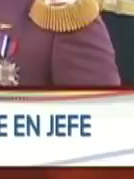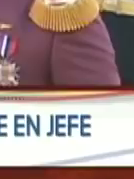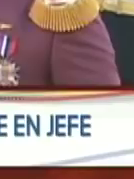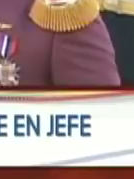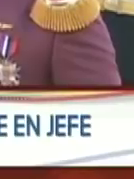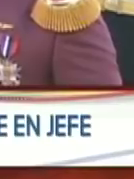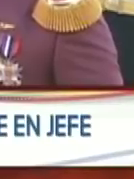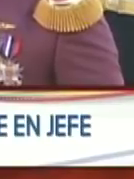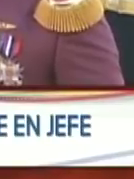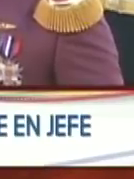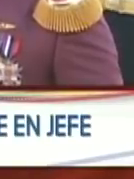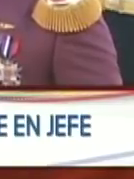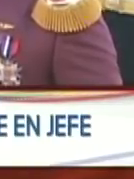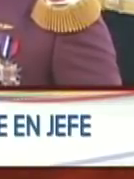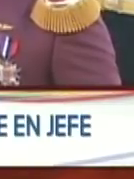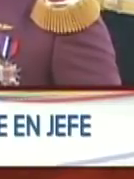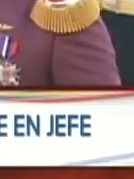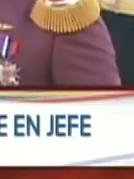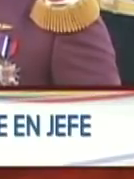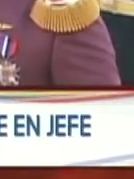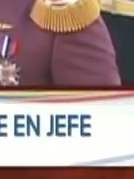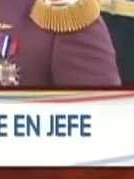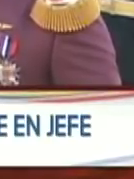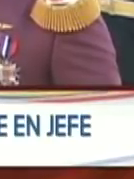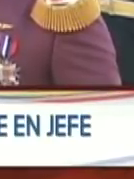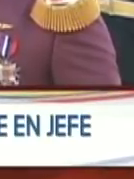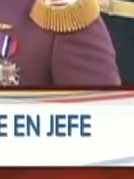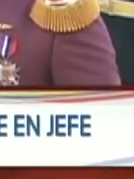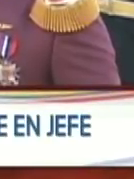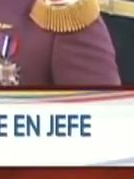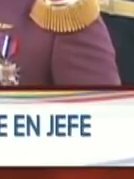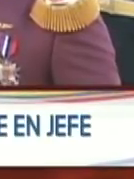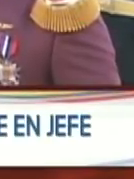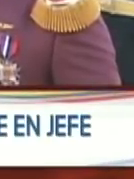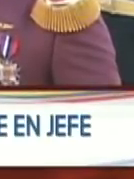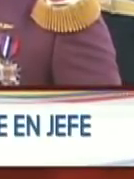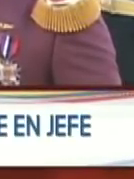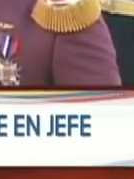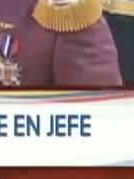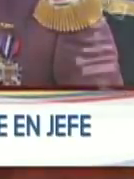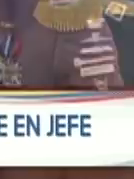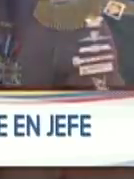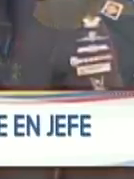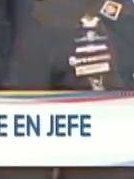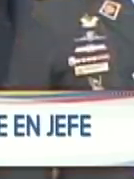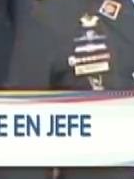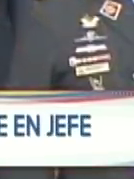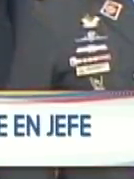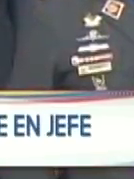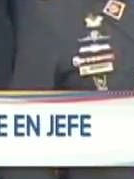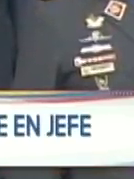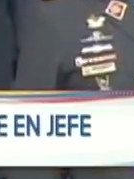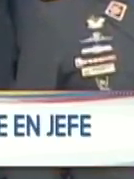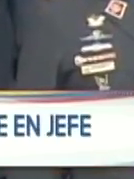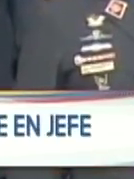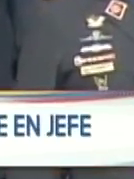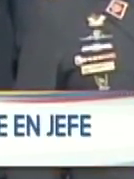muy bien general ferrer san andreas este es un acto muy espiritual